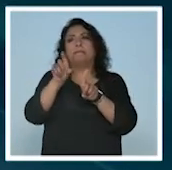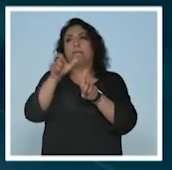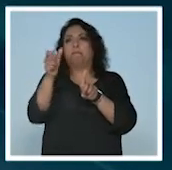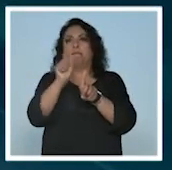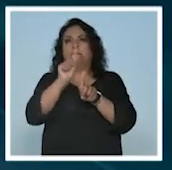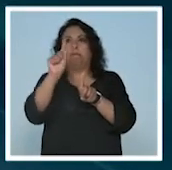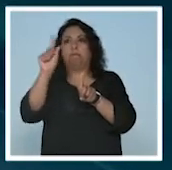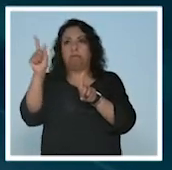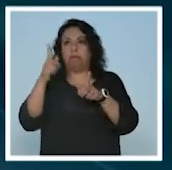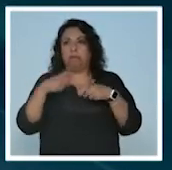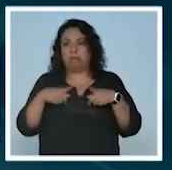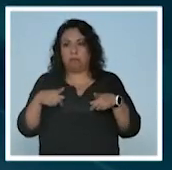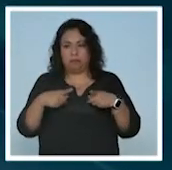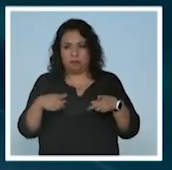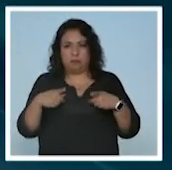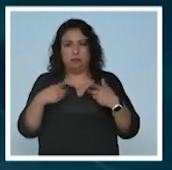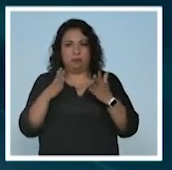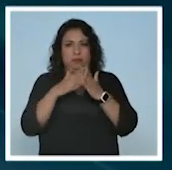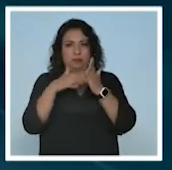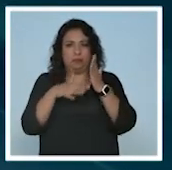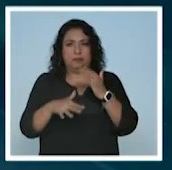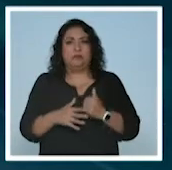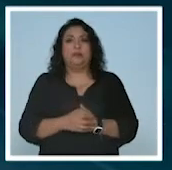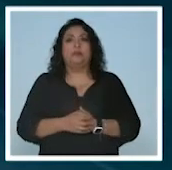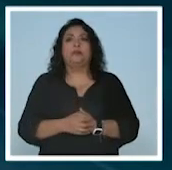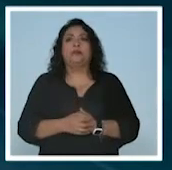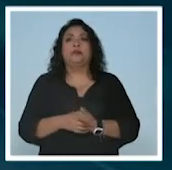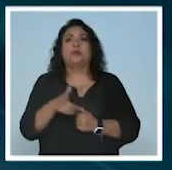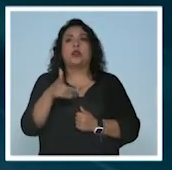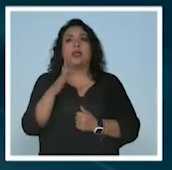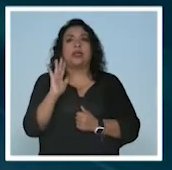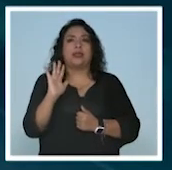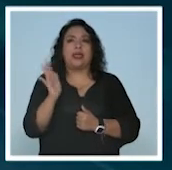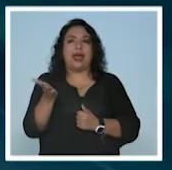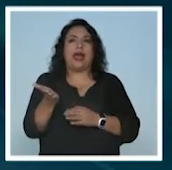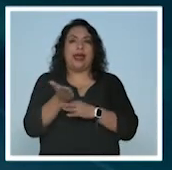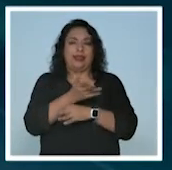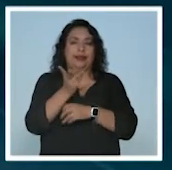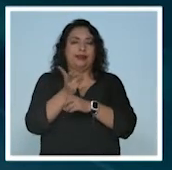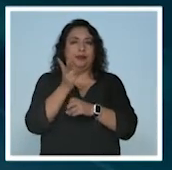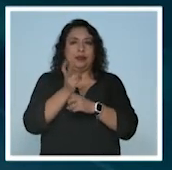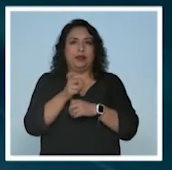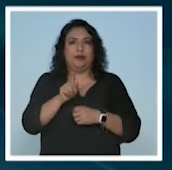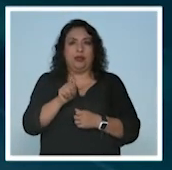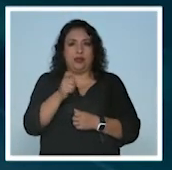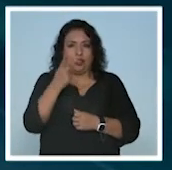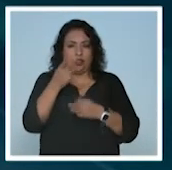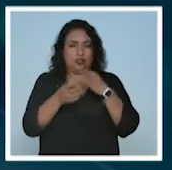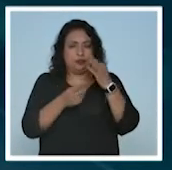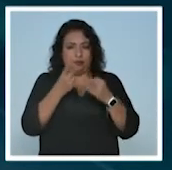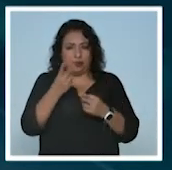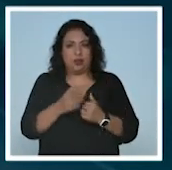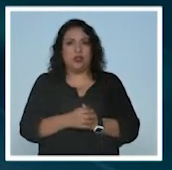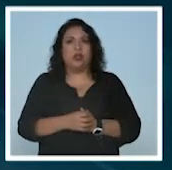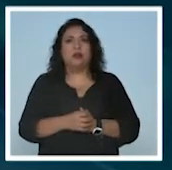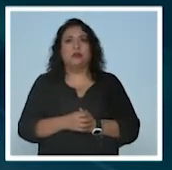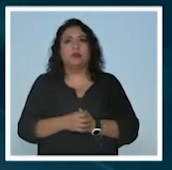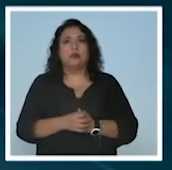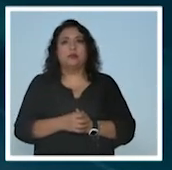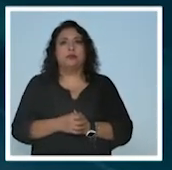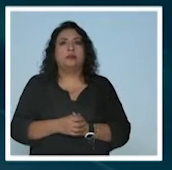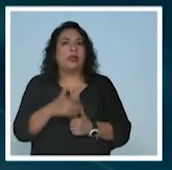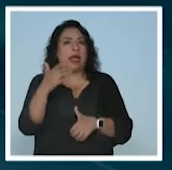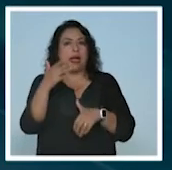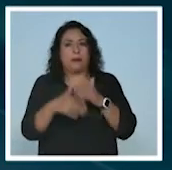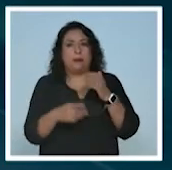grandes, grandes personajes de la literatura. Bueno, tú ya has estado en este segmento de Canal 22, de Noticias 22, y